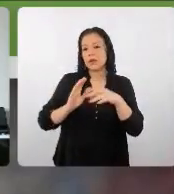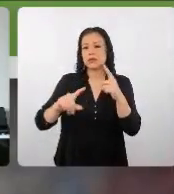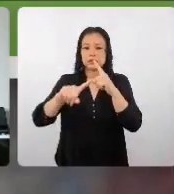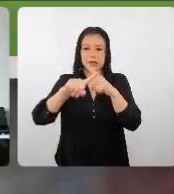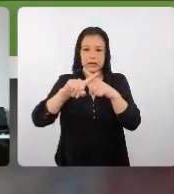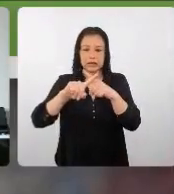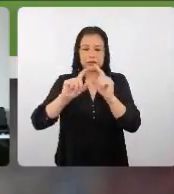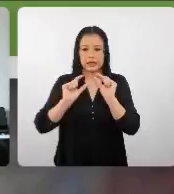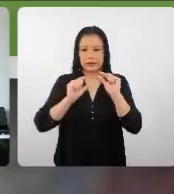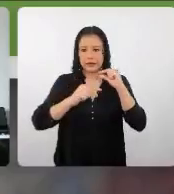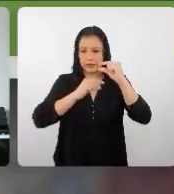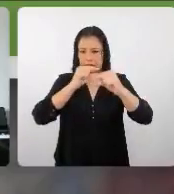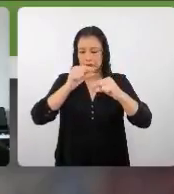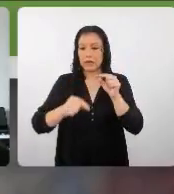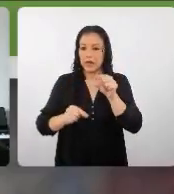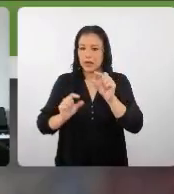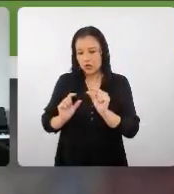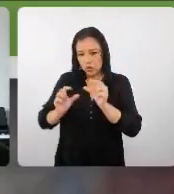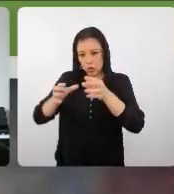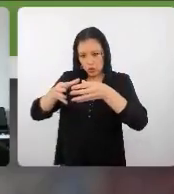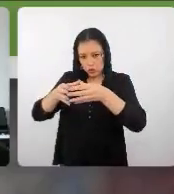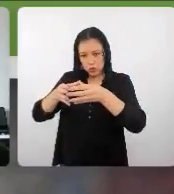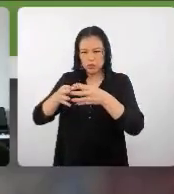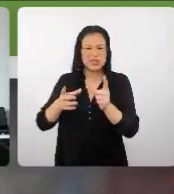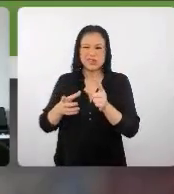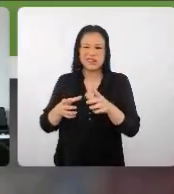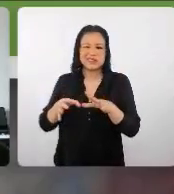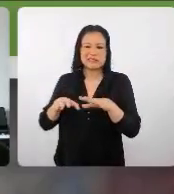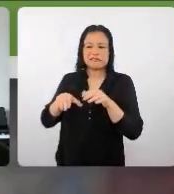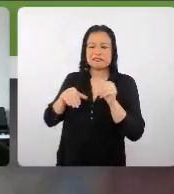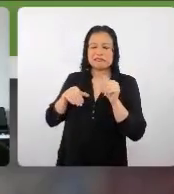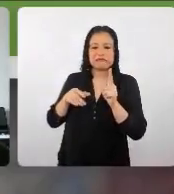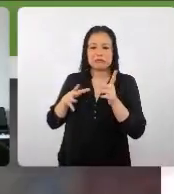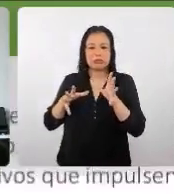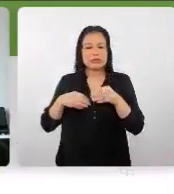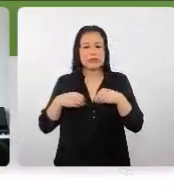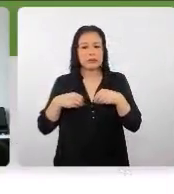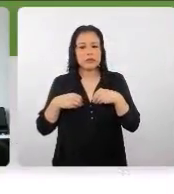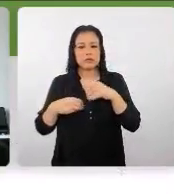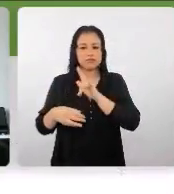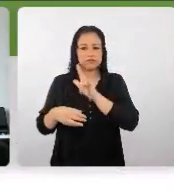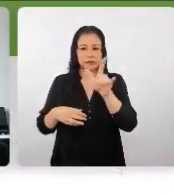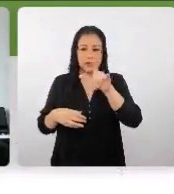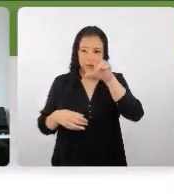X. Estos son los segmentos que estarían más reacios a visitar Perú.